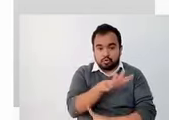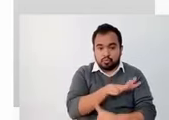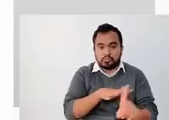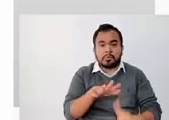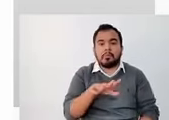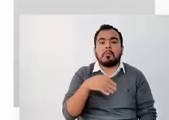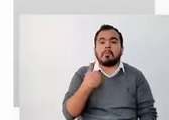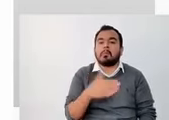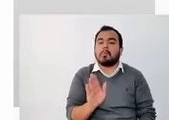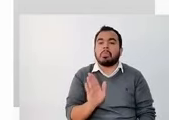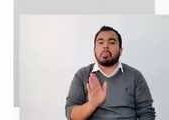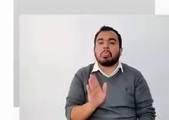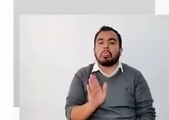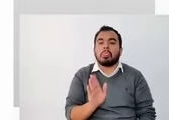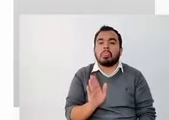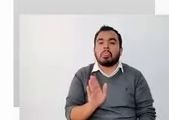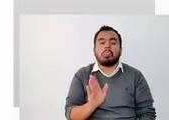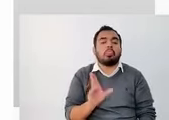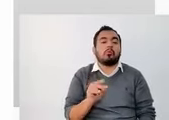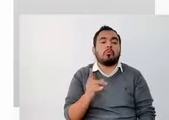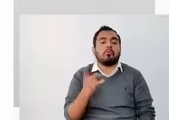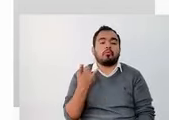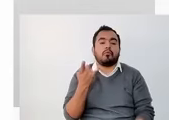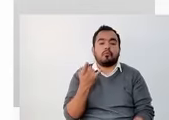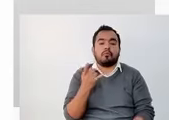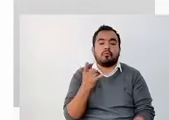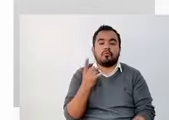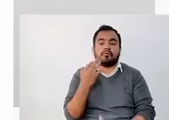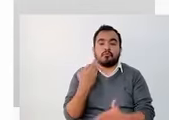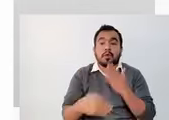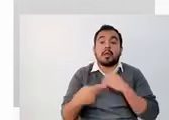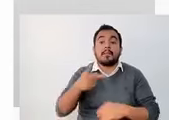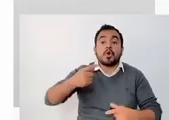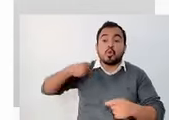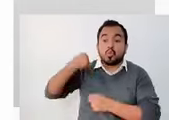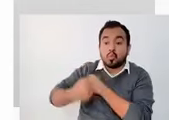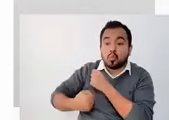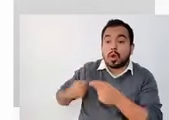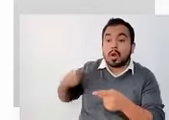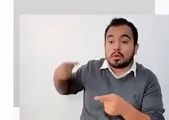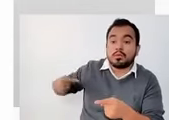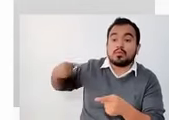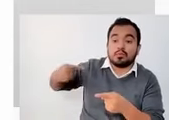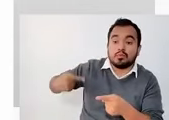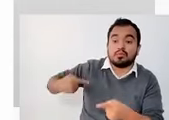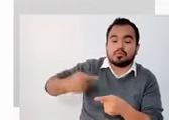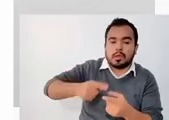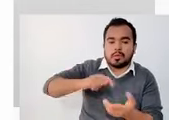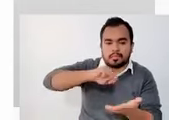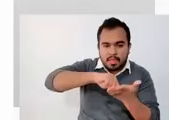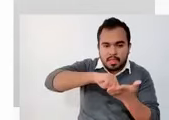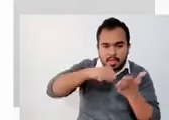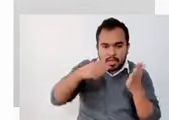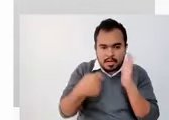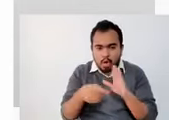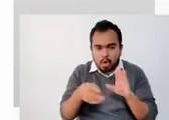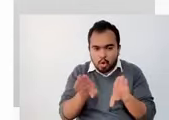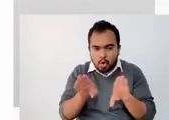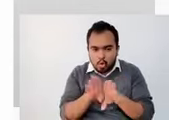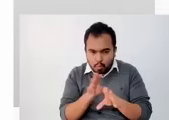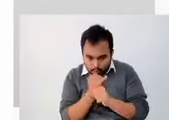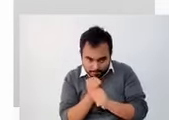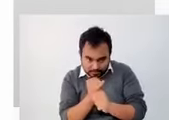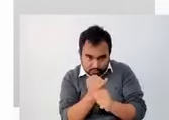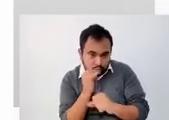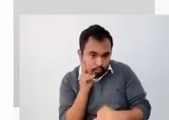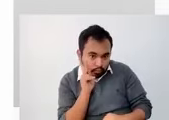falta. Pero claro, en los últimos años sí que ha habido muchos avances en las técnicas concretas de investigación empírica. Y cada vez vemos más